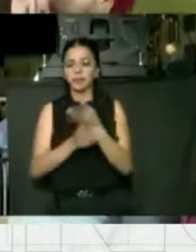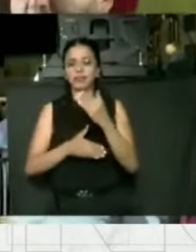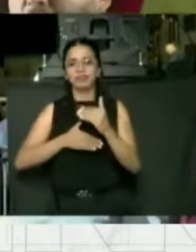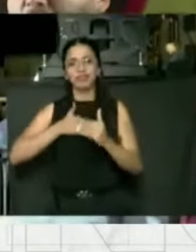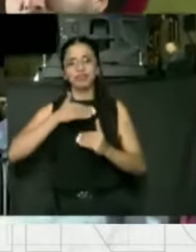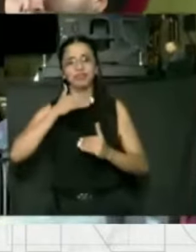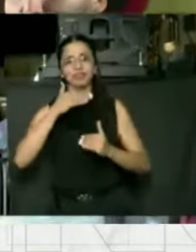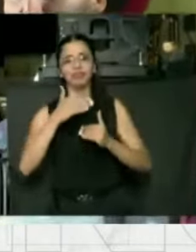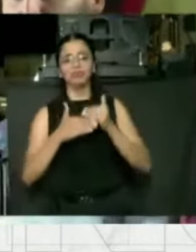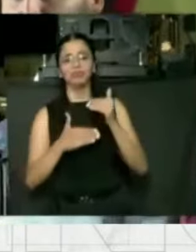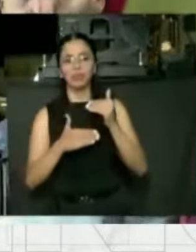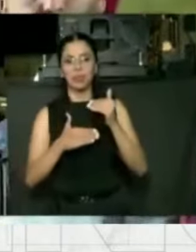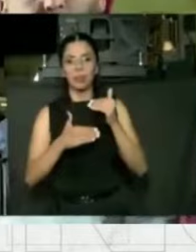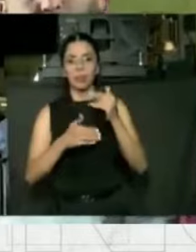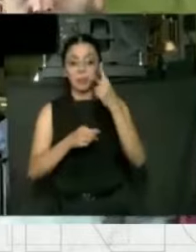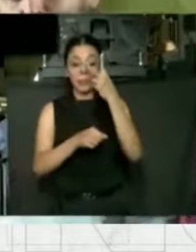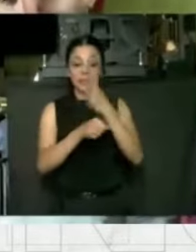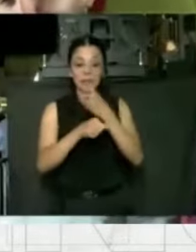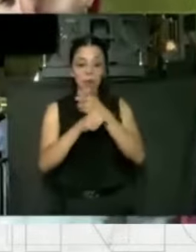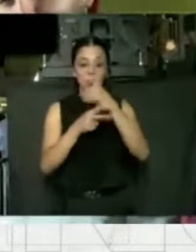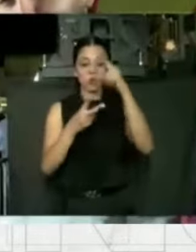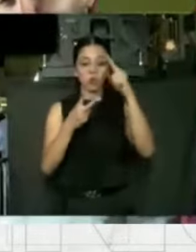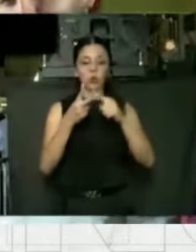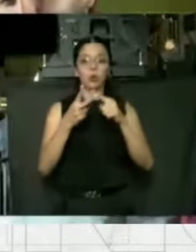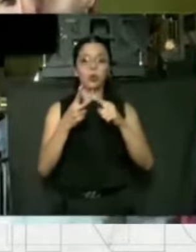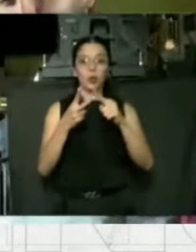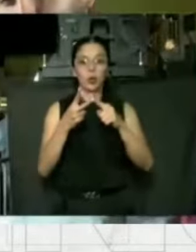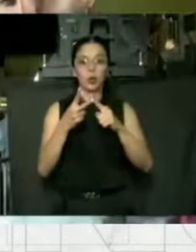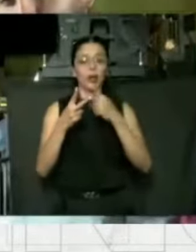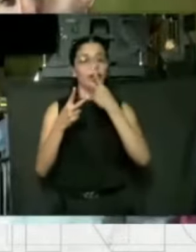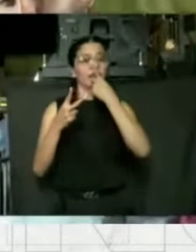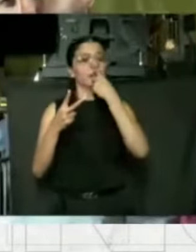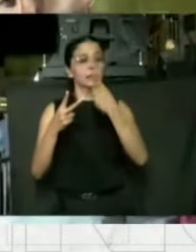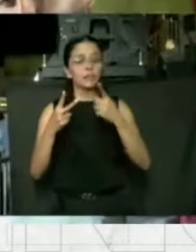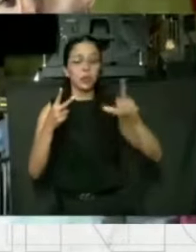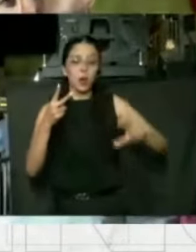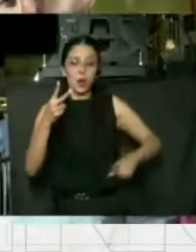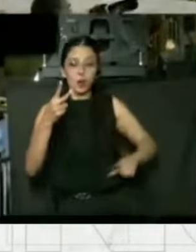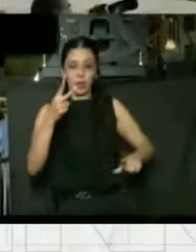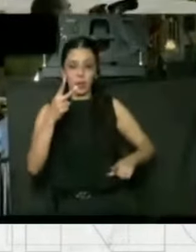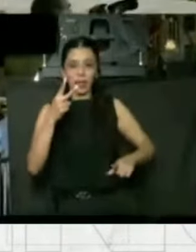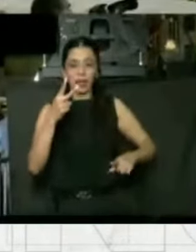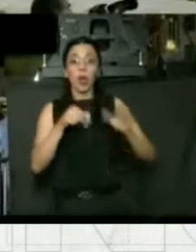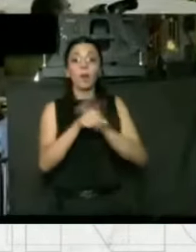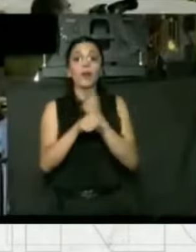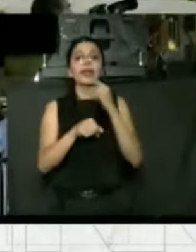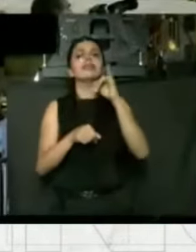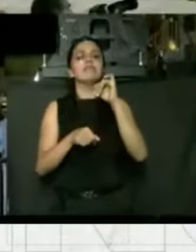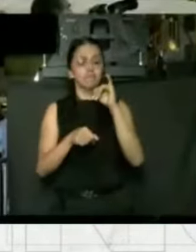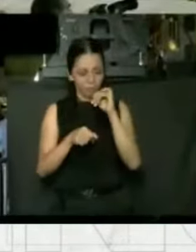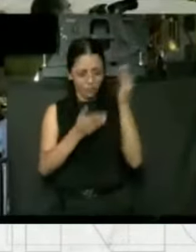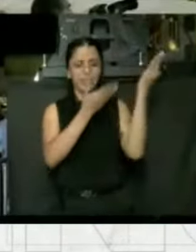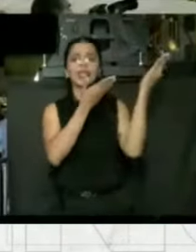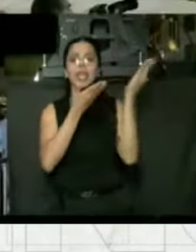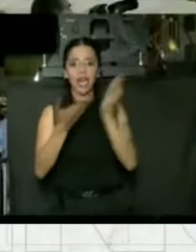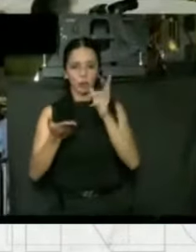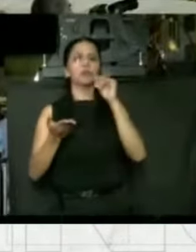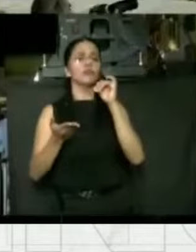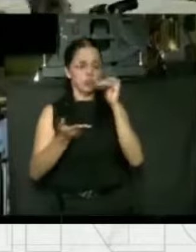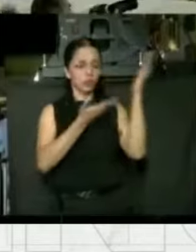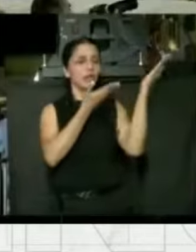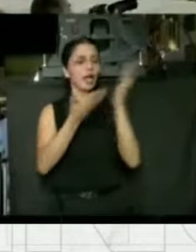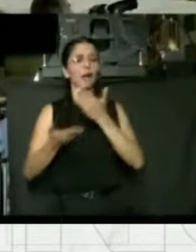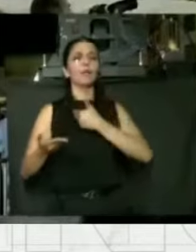adelante. El segundo principio con el que vamos a gobernar, porque de que vamos a llegar